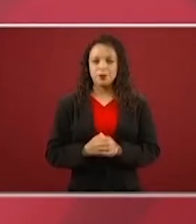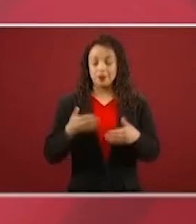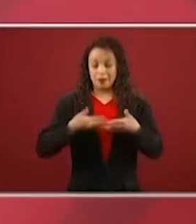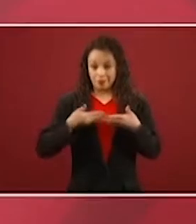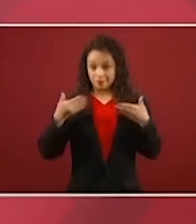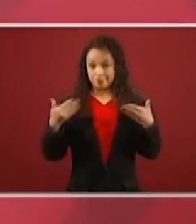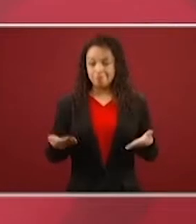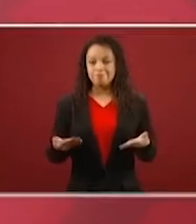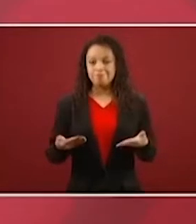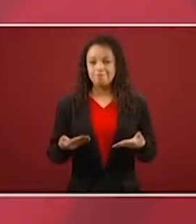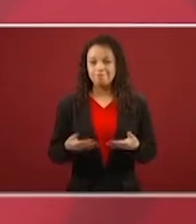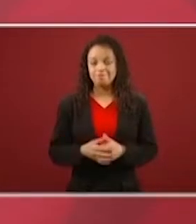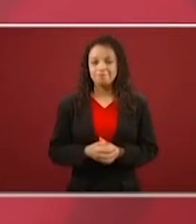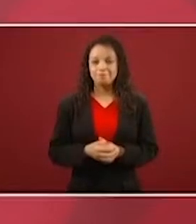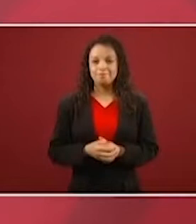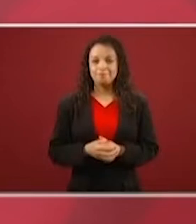Ahora